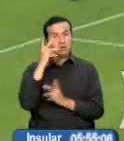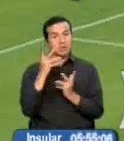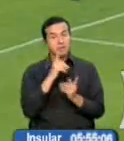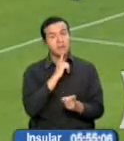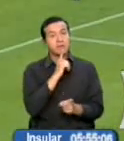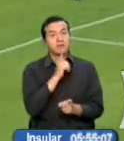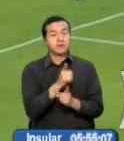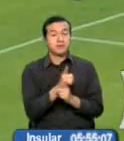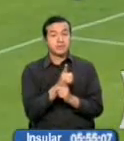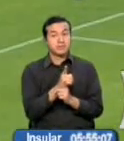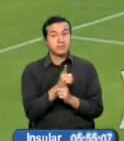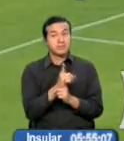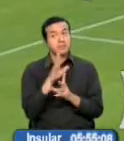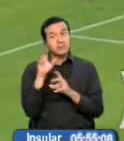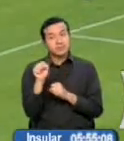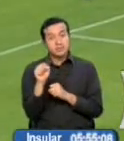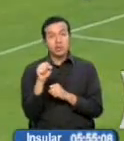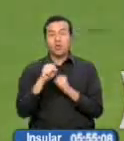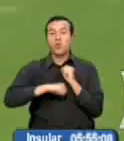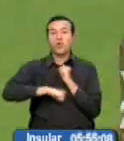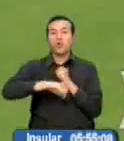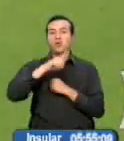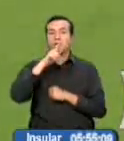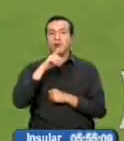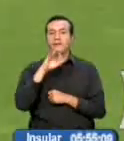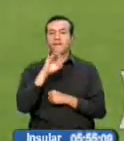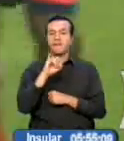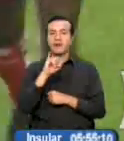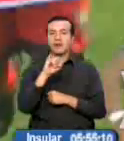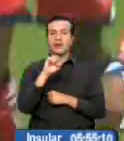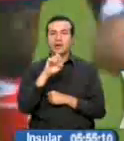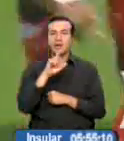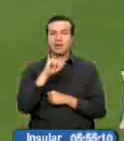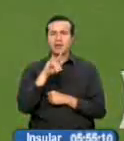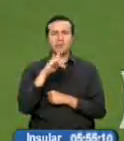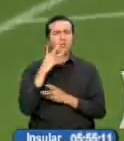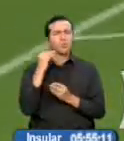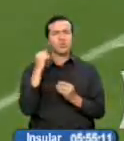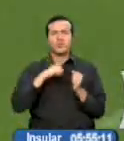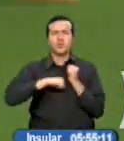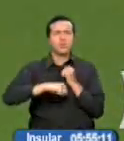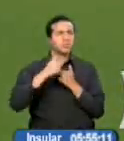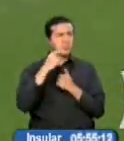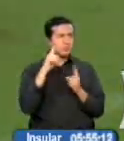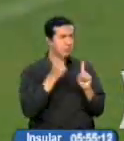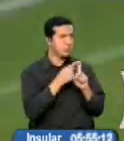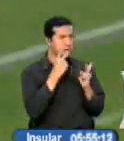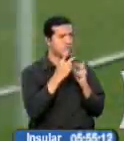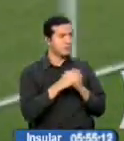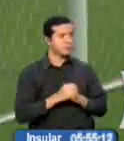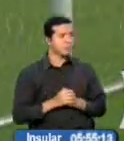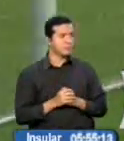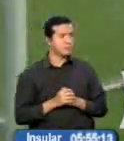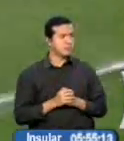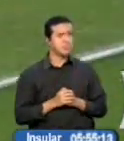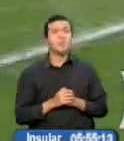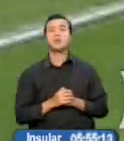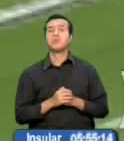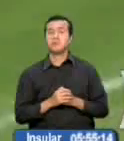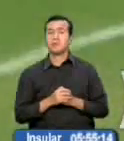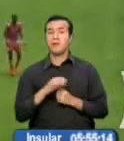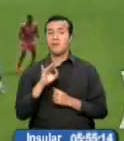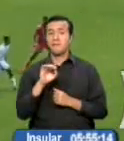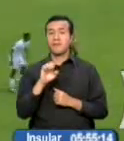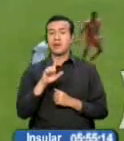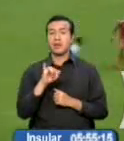arrebatarle ese lugar. El golazo de Felipe Mejía. Aquí se dieron varios buenos goles. Este fue el primero de Felipe Mejía, que